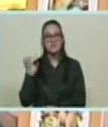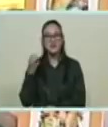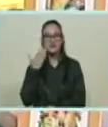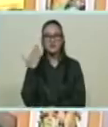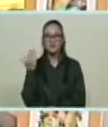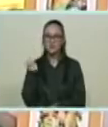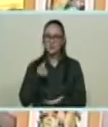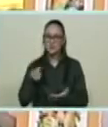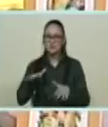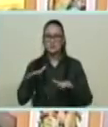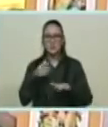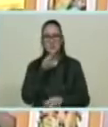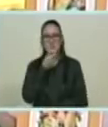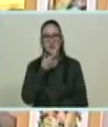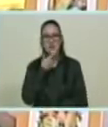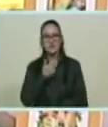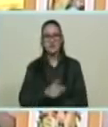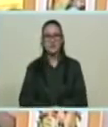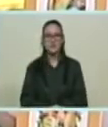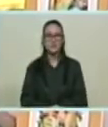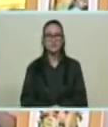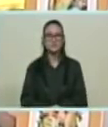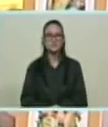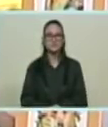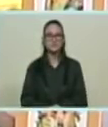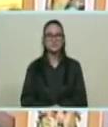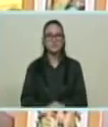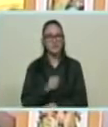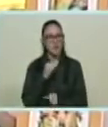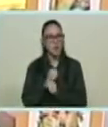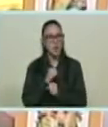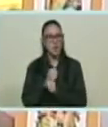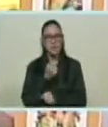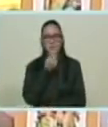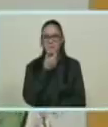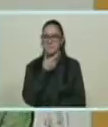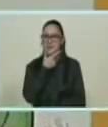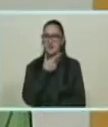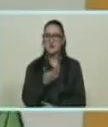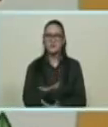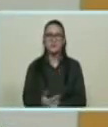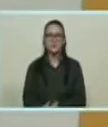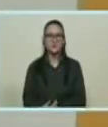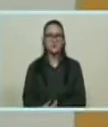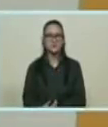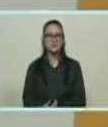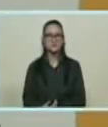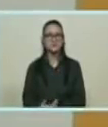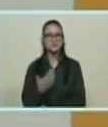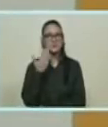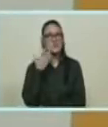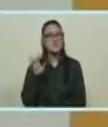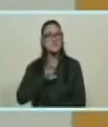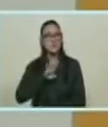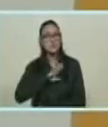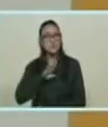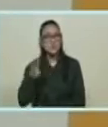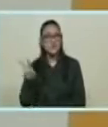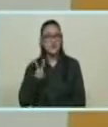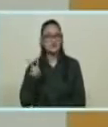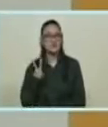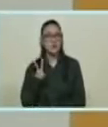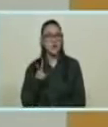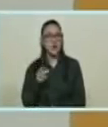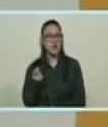hermosura, mira. Esto es una obra hermosa, mestiza, bellísima, venezolana, obra